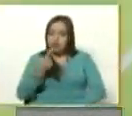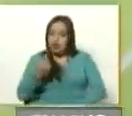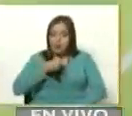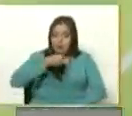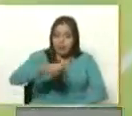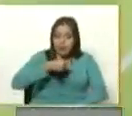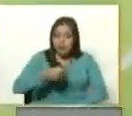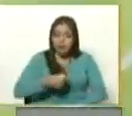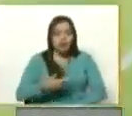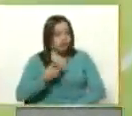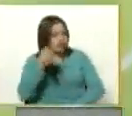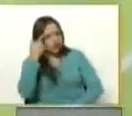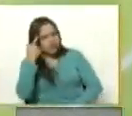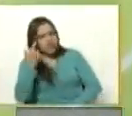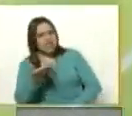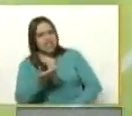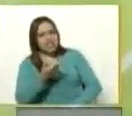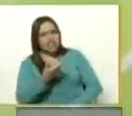sé que lo que yo estoy diciendo